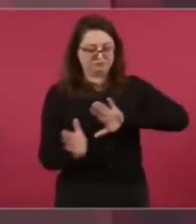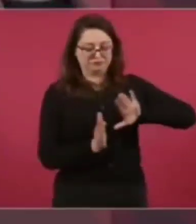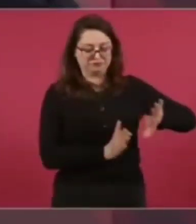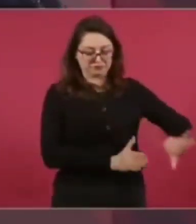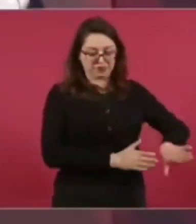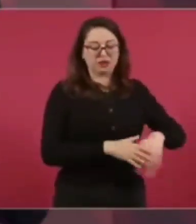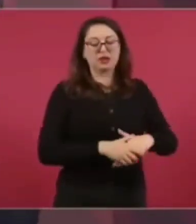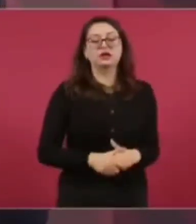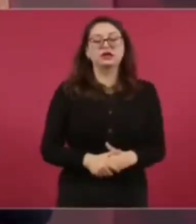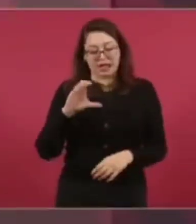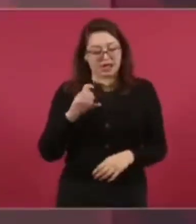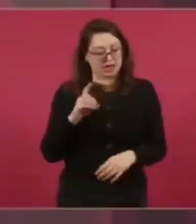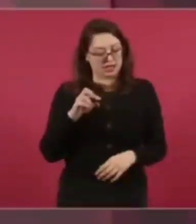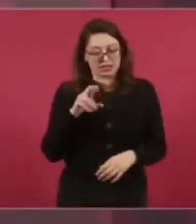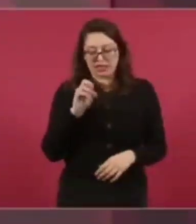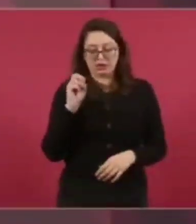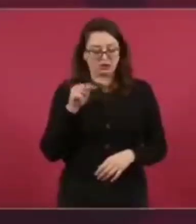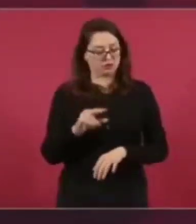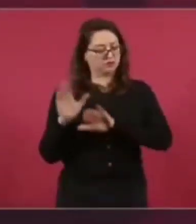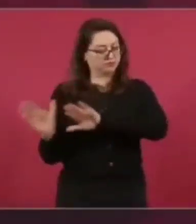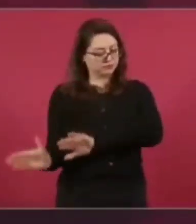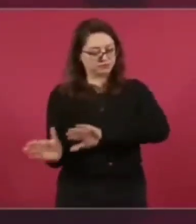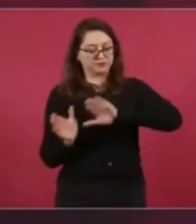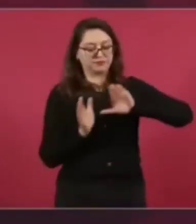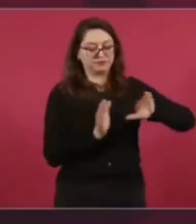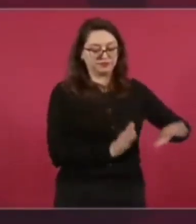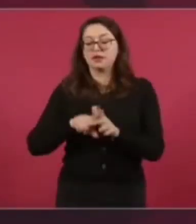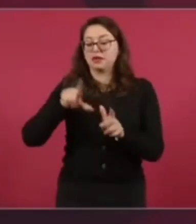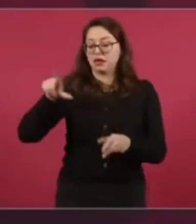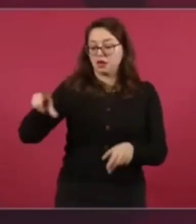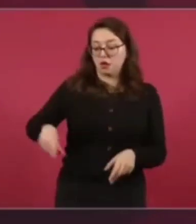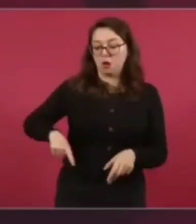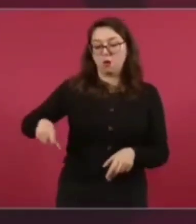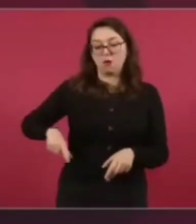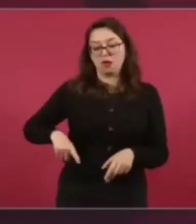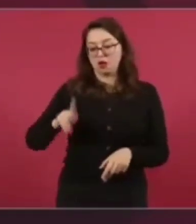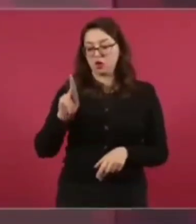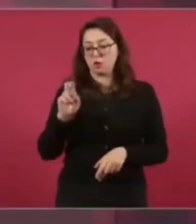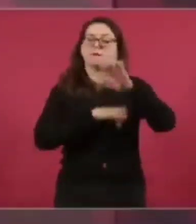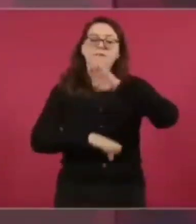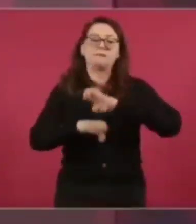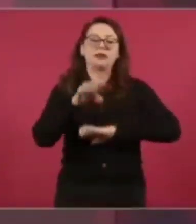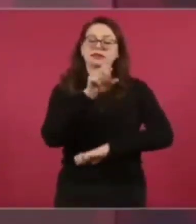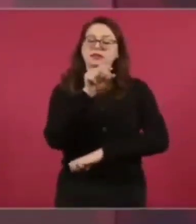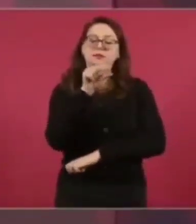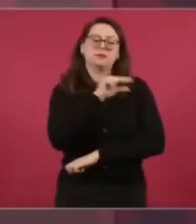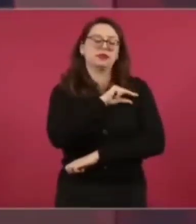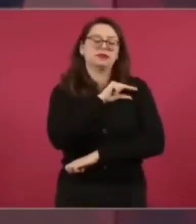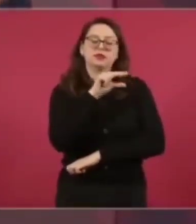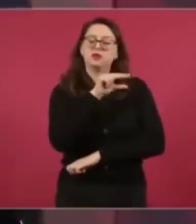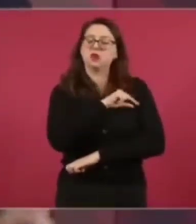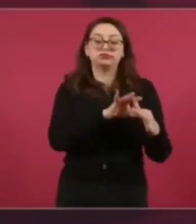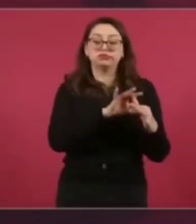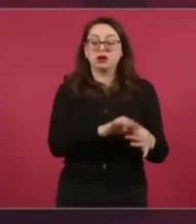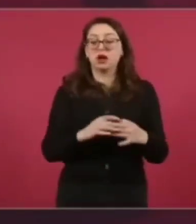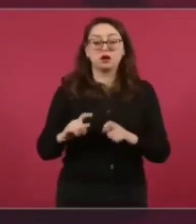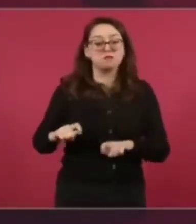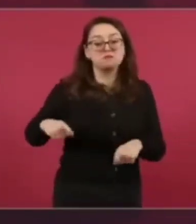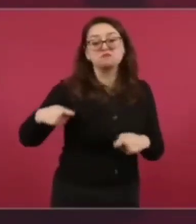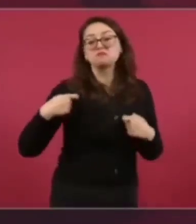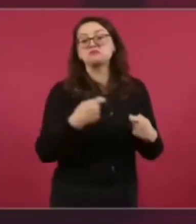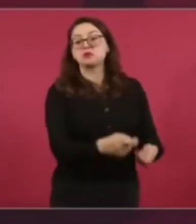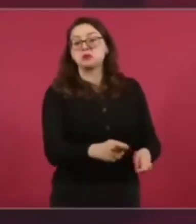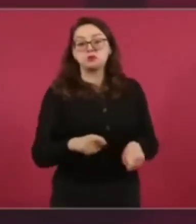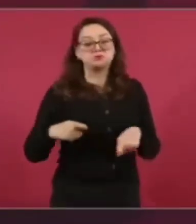con otra empresa favorita también española, OHL, todos los proyectos. Hay